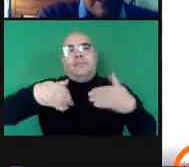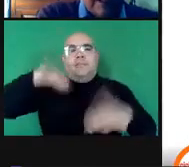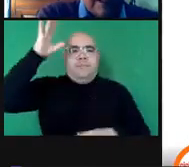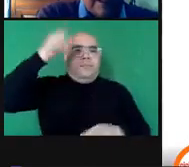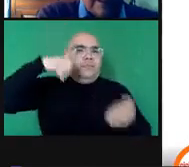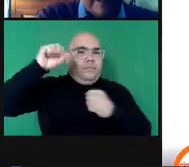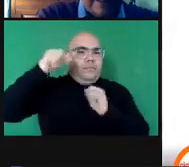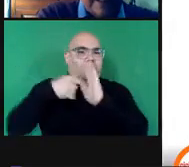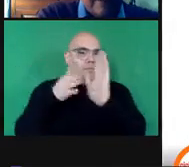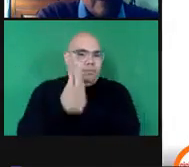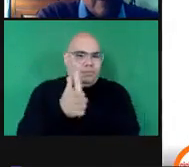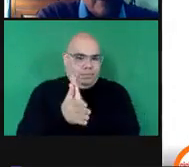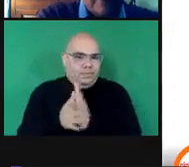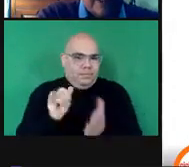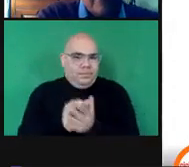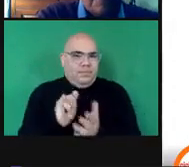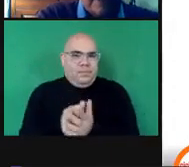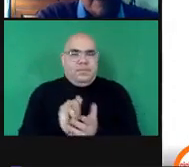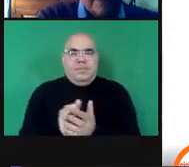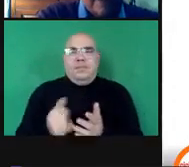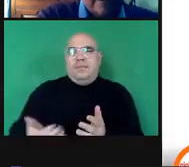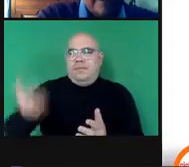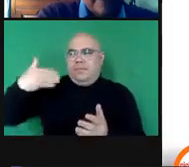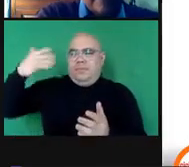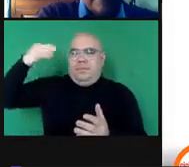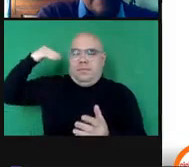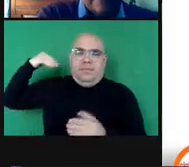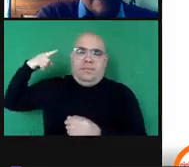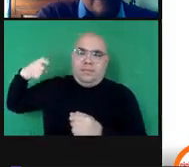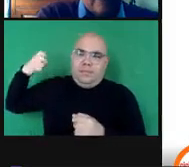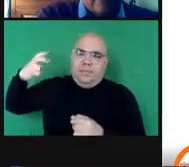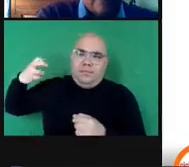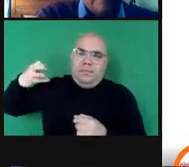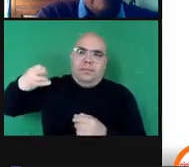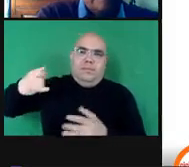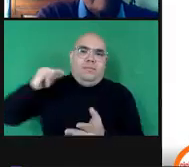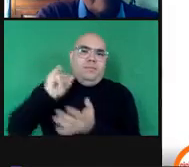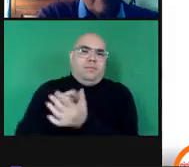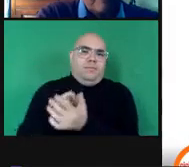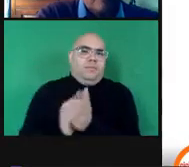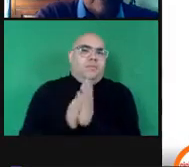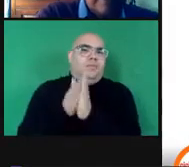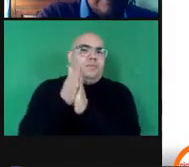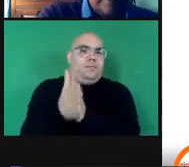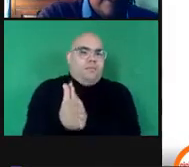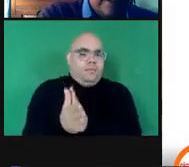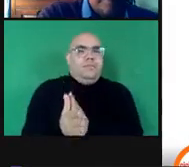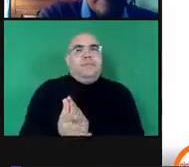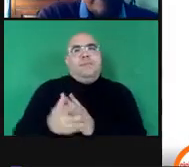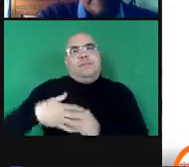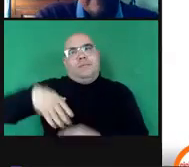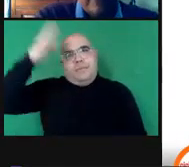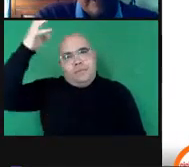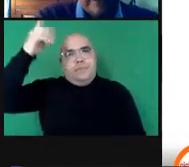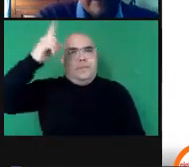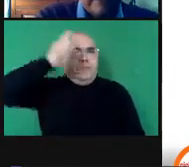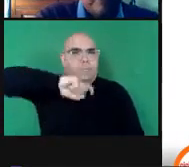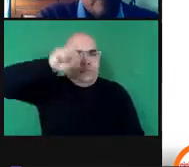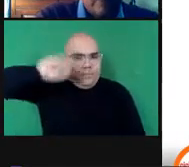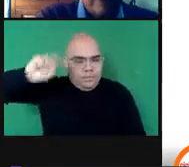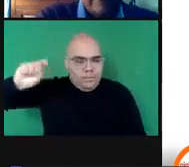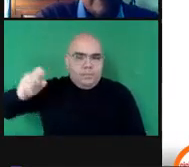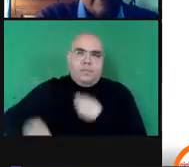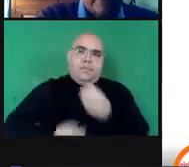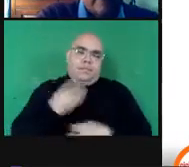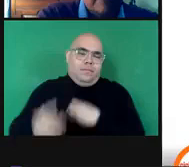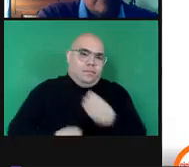pero ya de unos años para acá, con murales y expresiones de murales ya